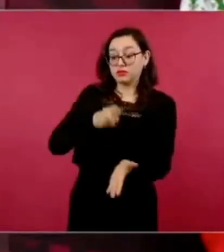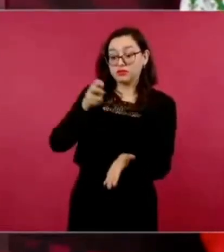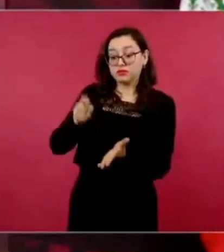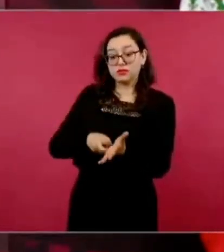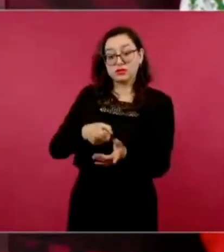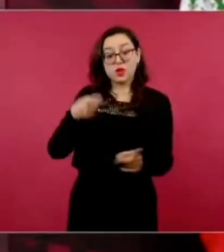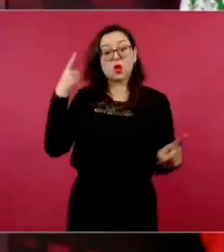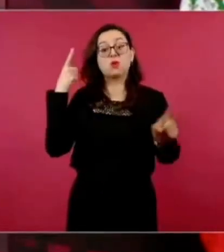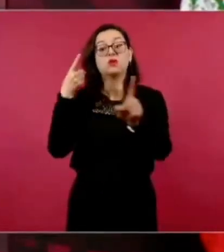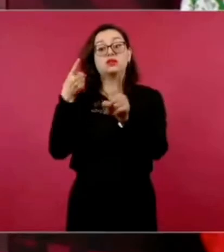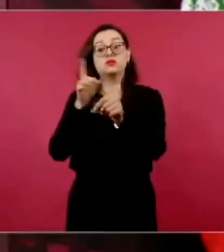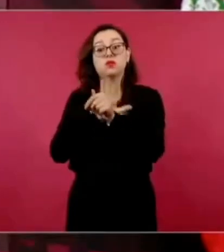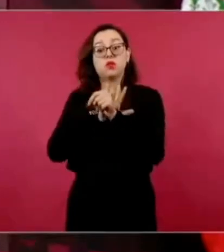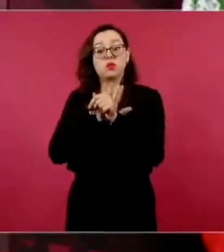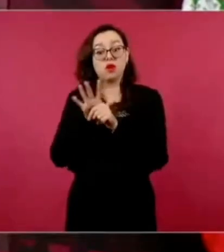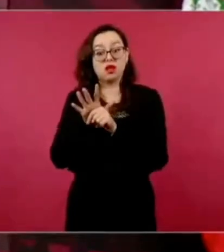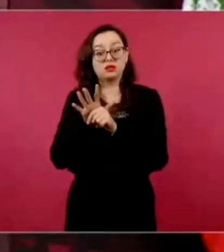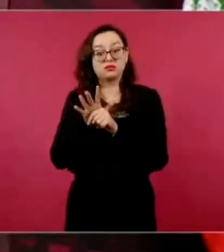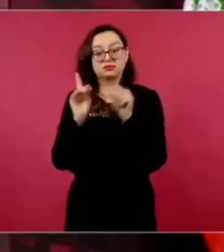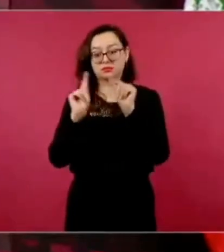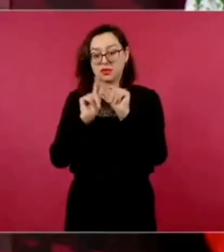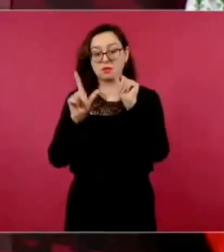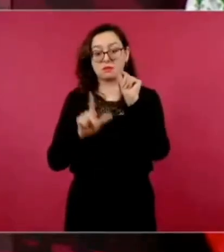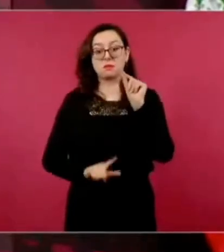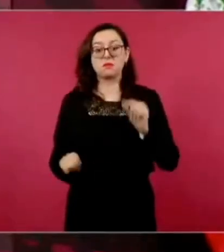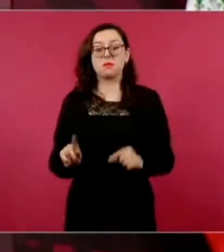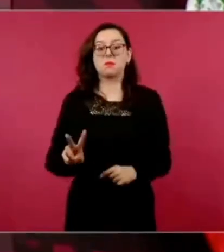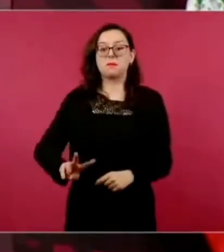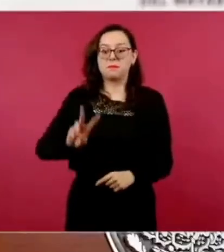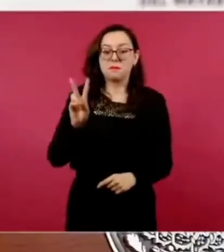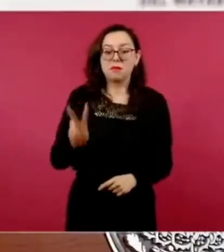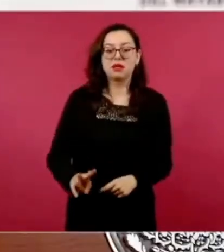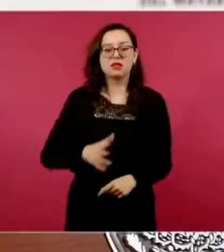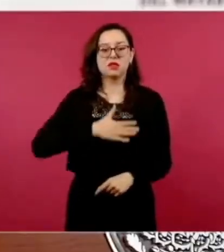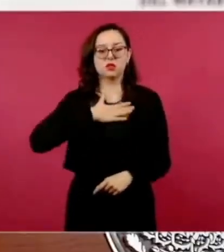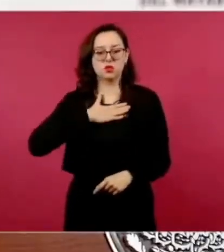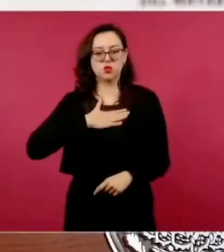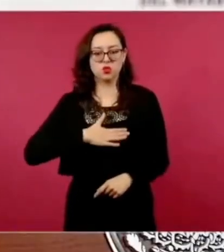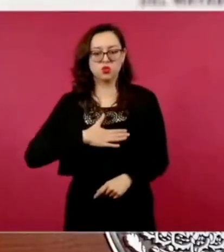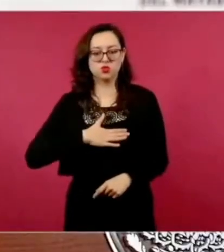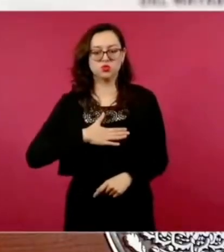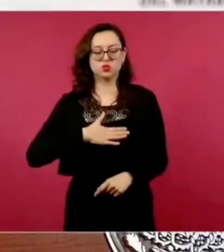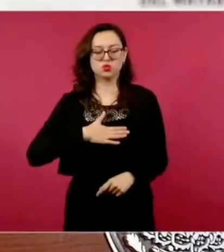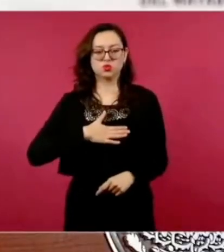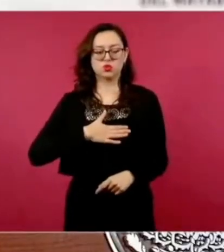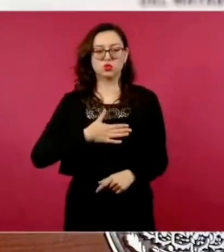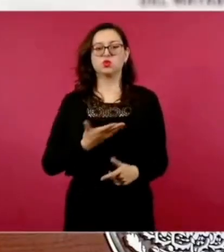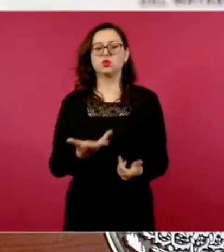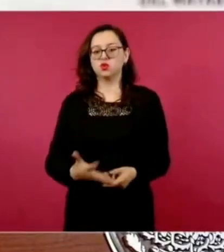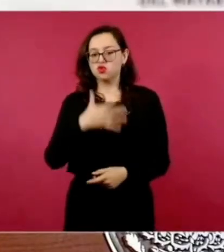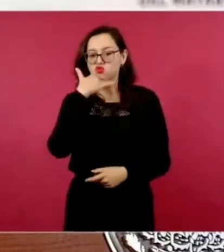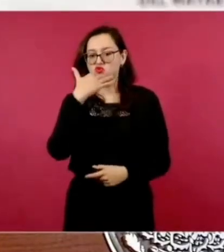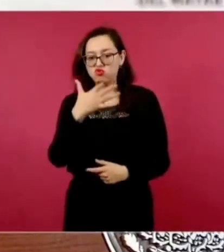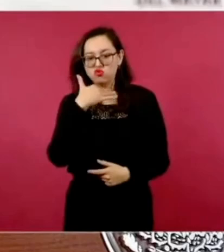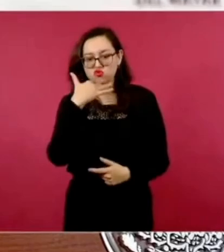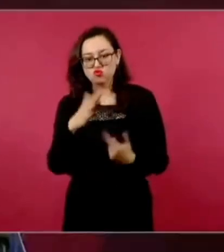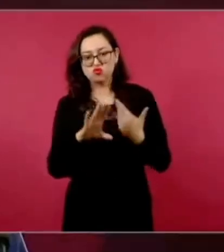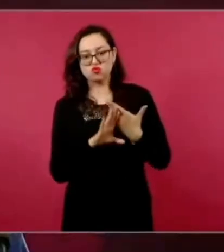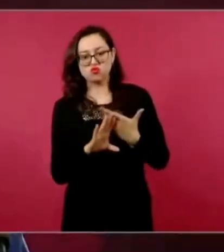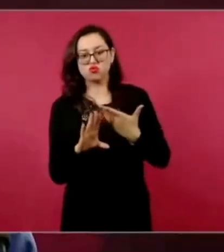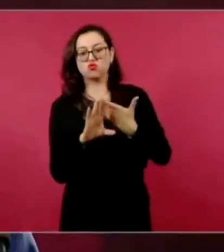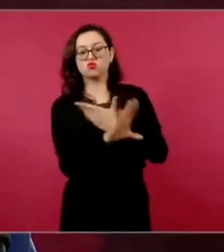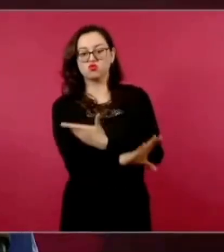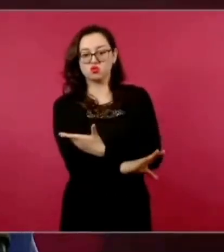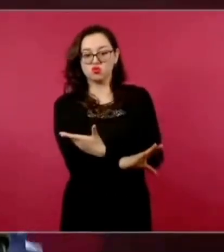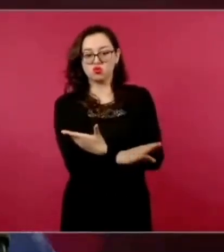México, para seguir combatiendo la corrupción, para que el país no sea